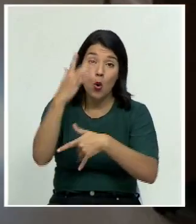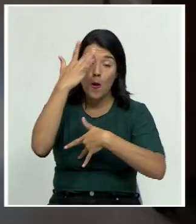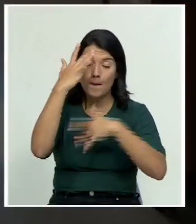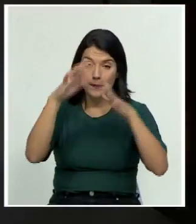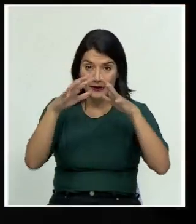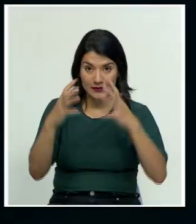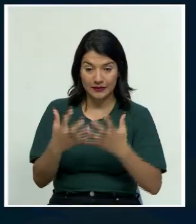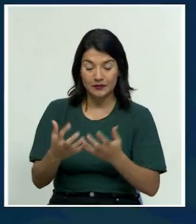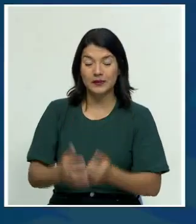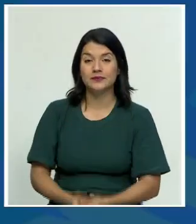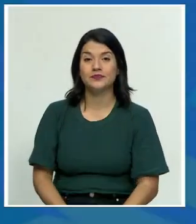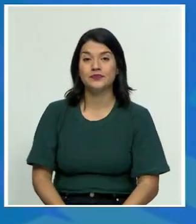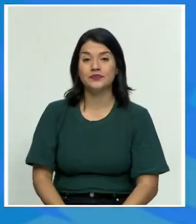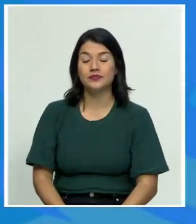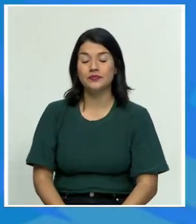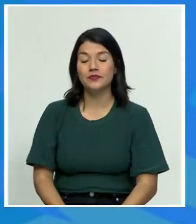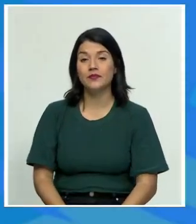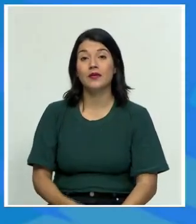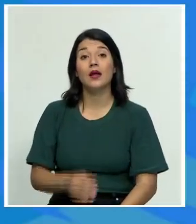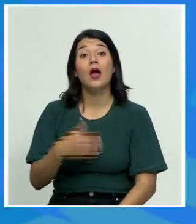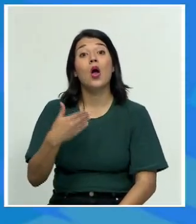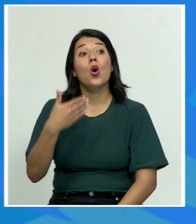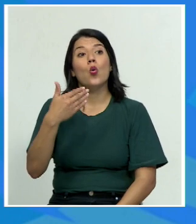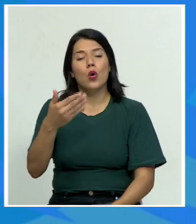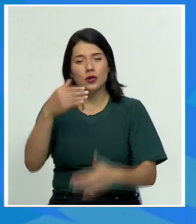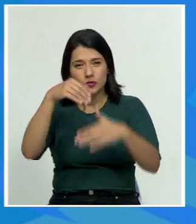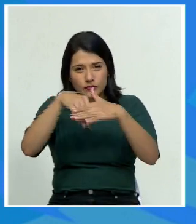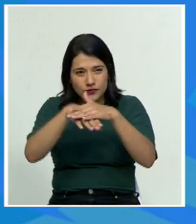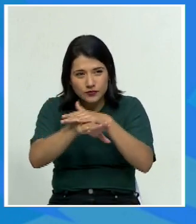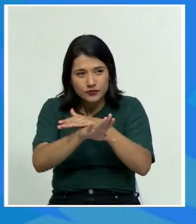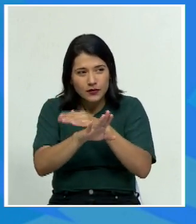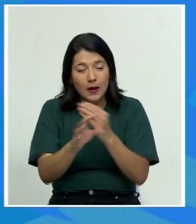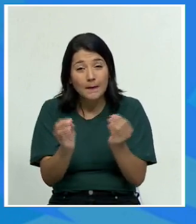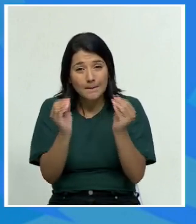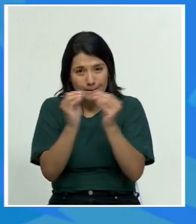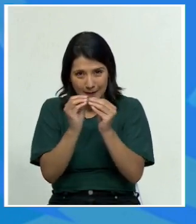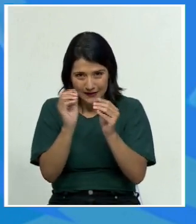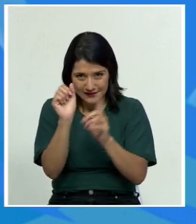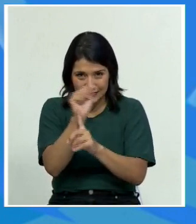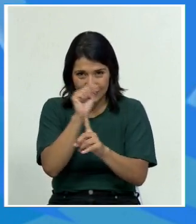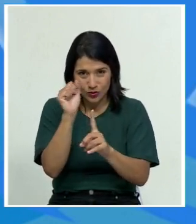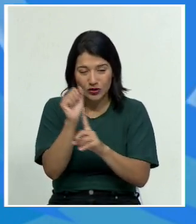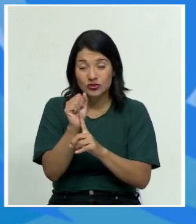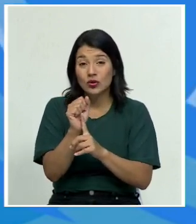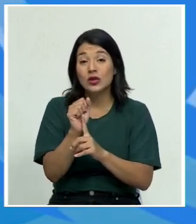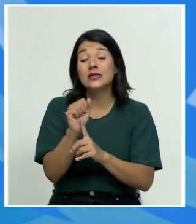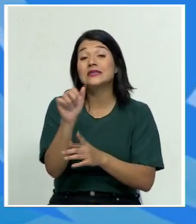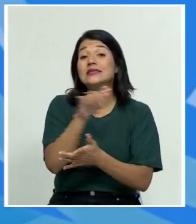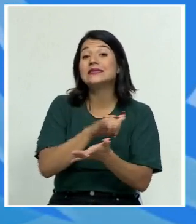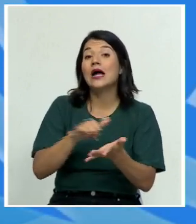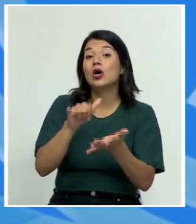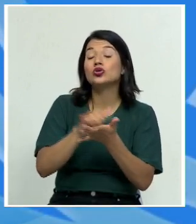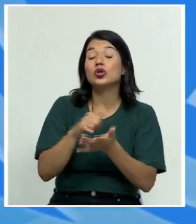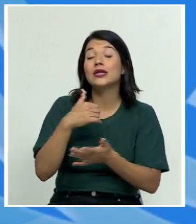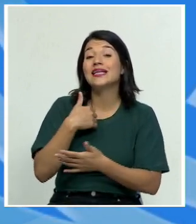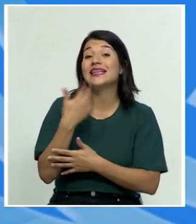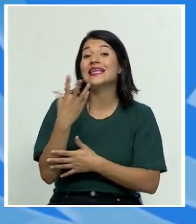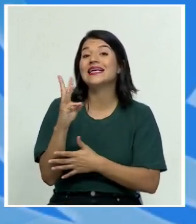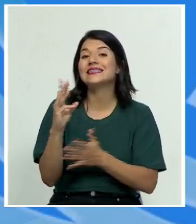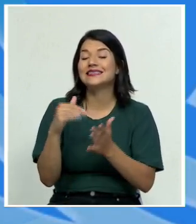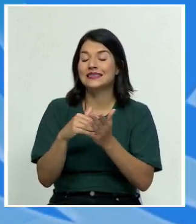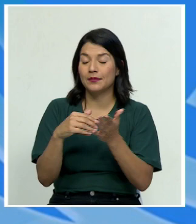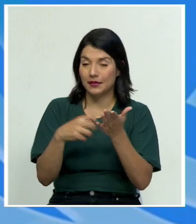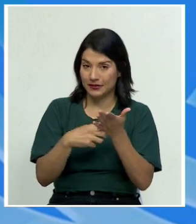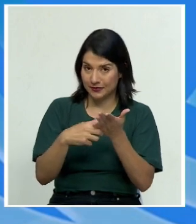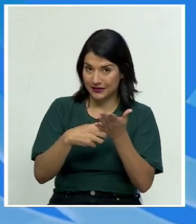el coronavirus. Adentrándonos en las oficinas con más casos ingresados, San José es la que está en la cabecera con más de 16.000 expedientes, lo